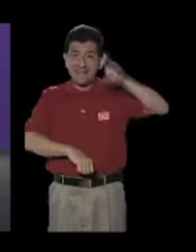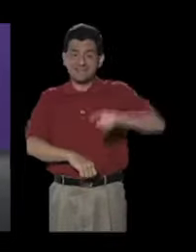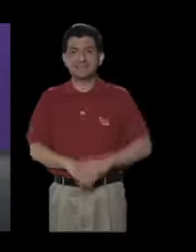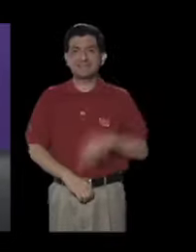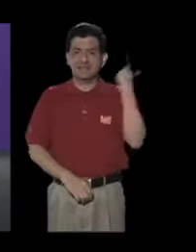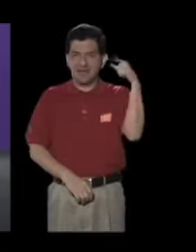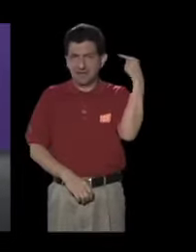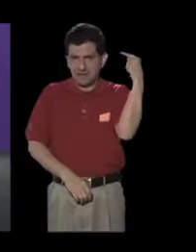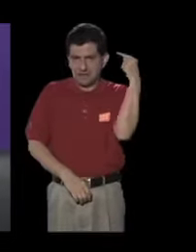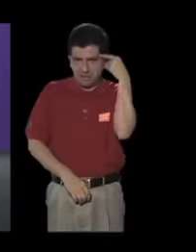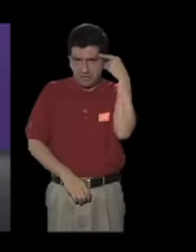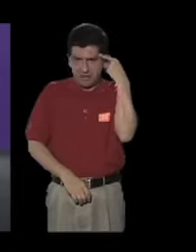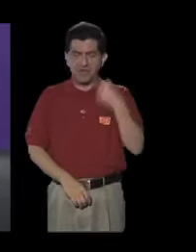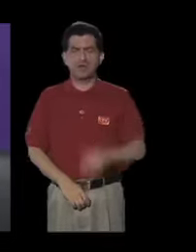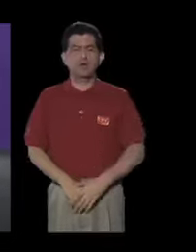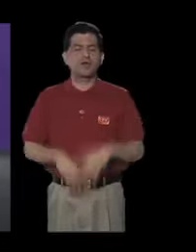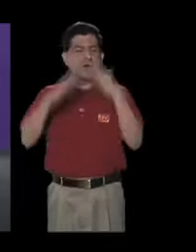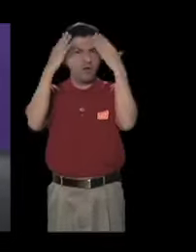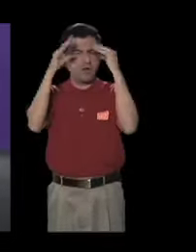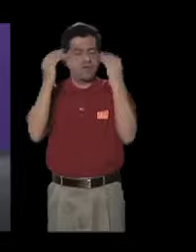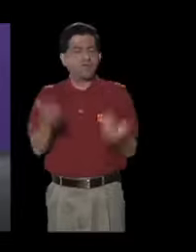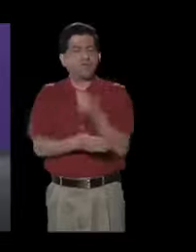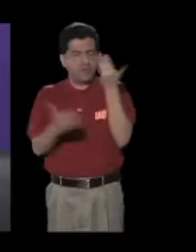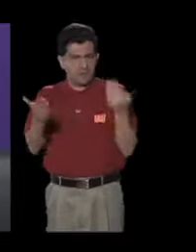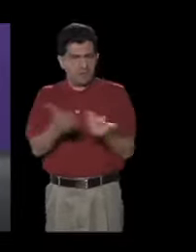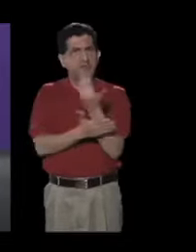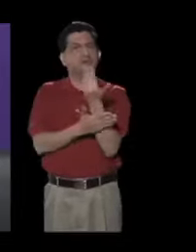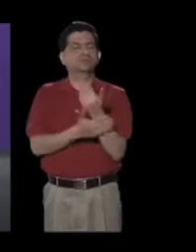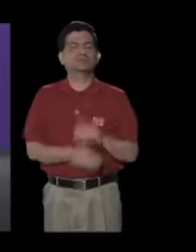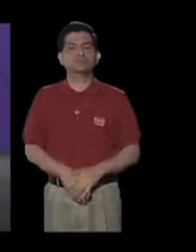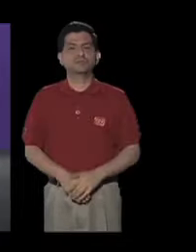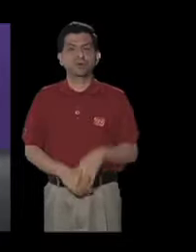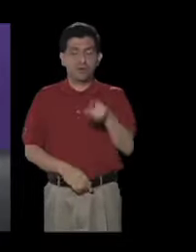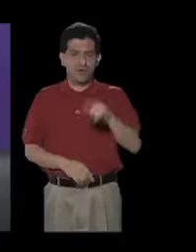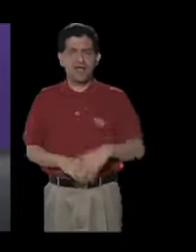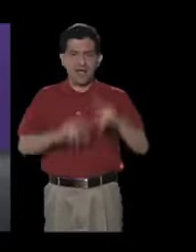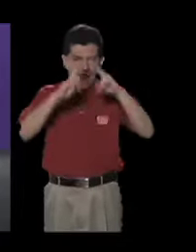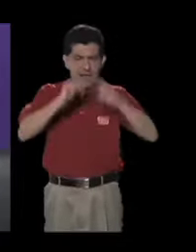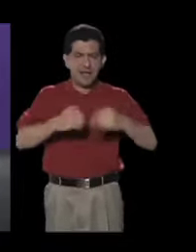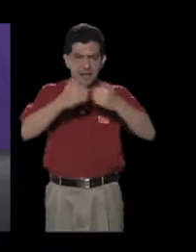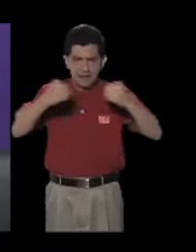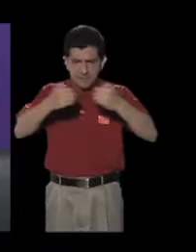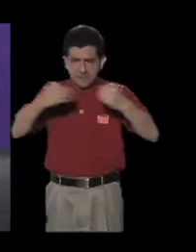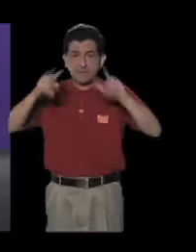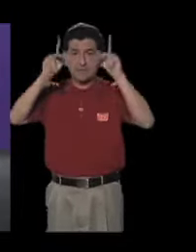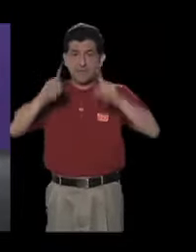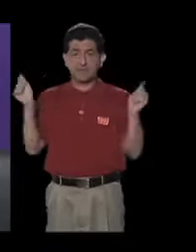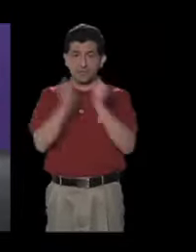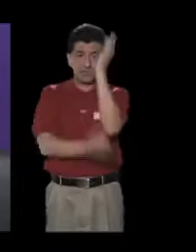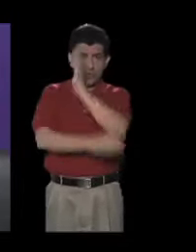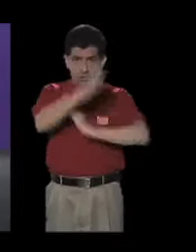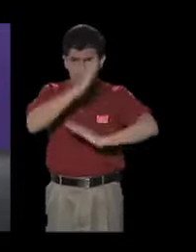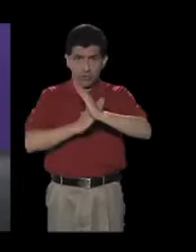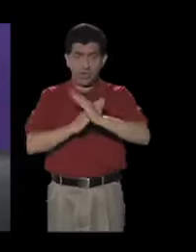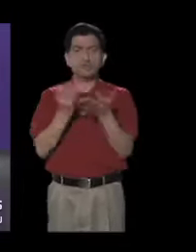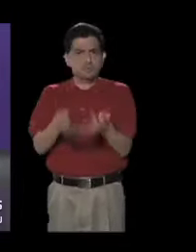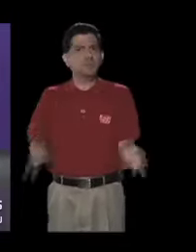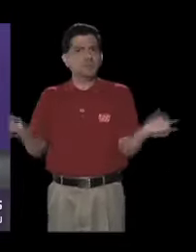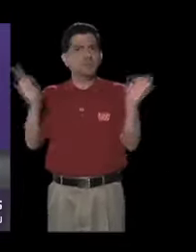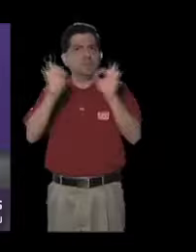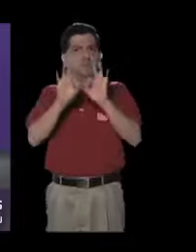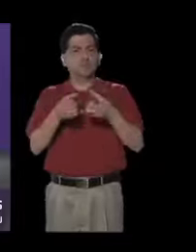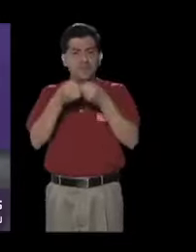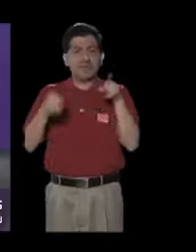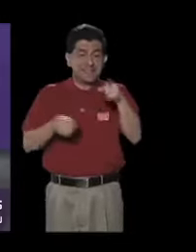establece la necesidad de que los estados tengan información actualizada, desagregada de la situación de las personas con discapacidad,